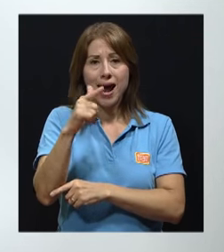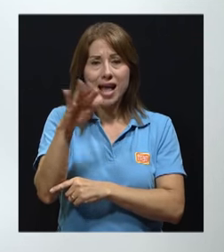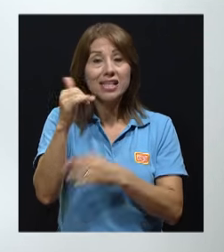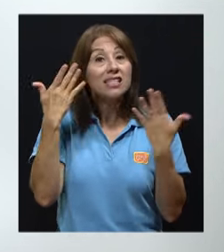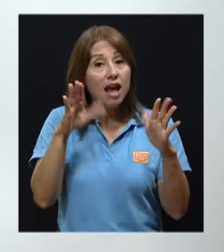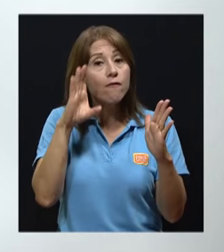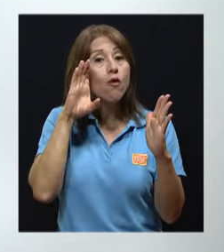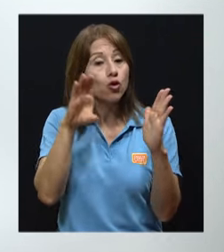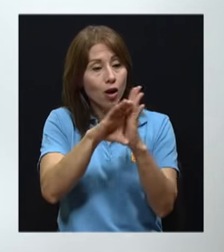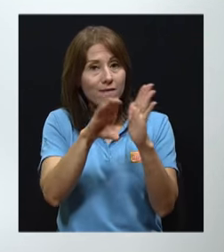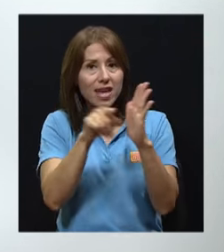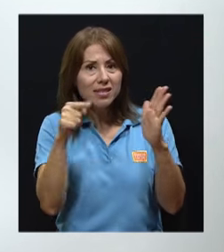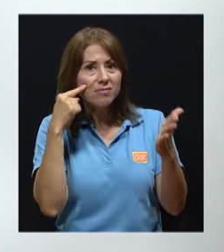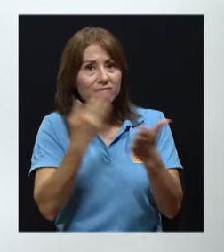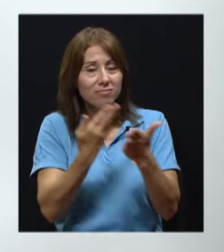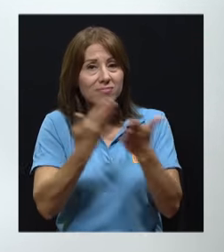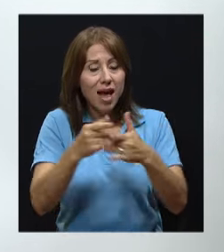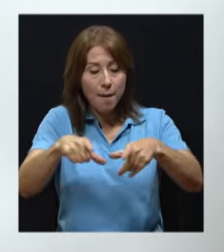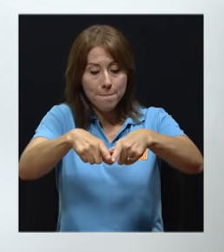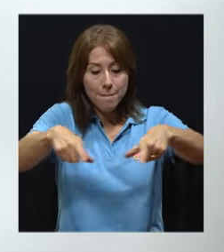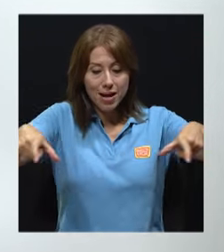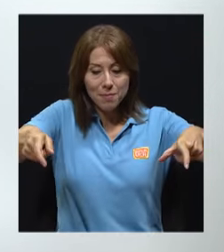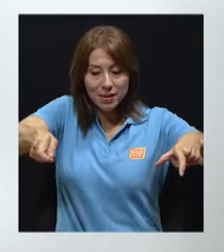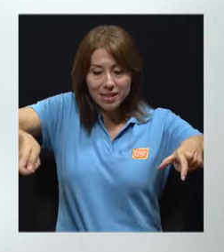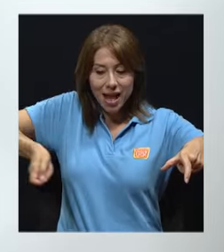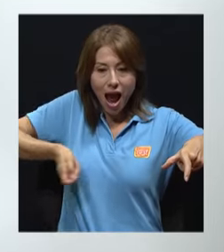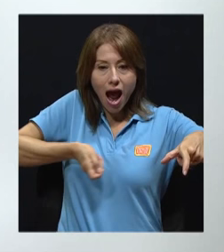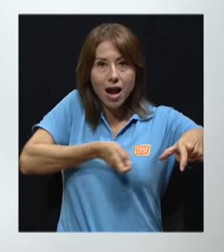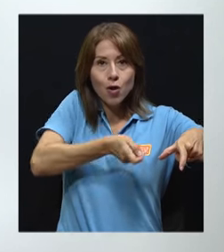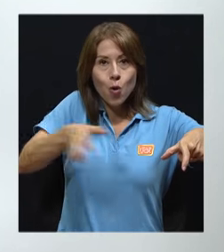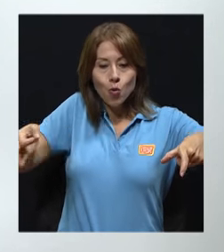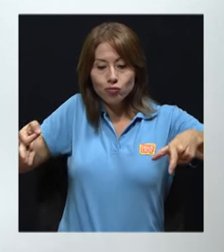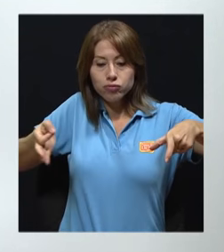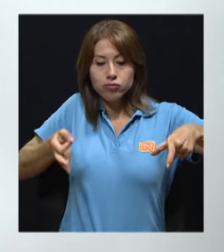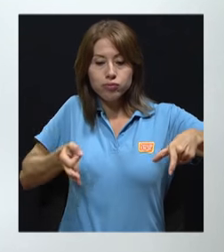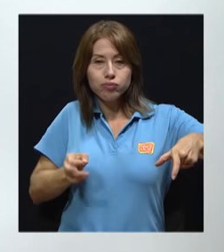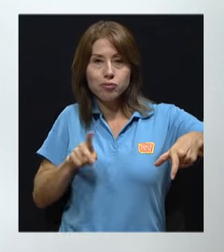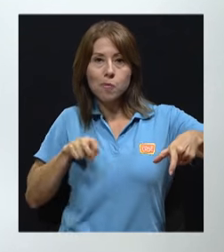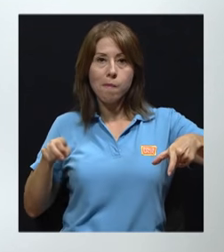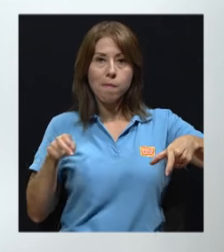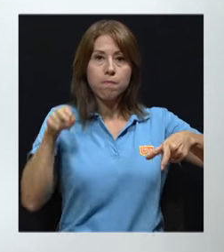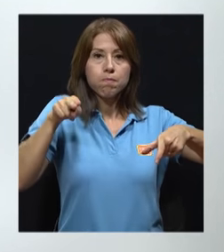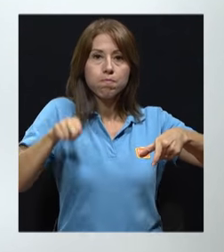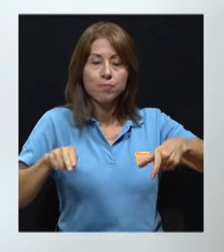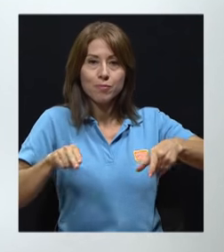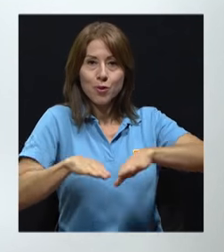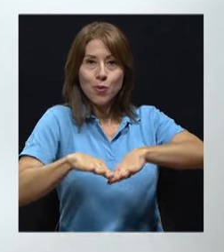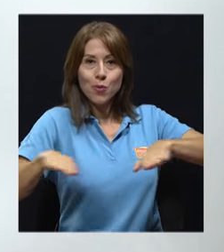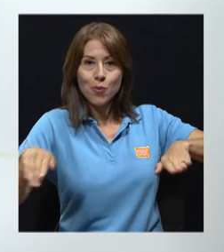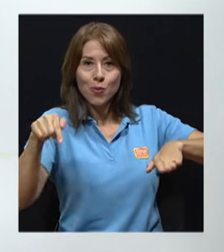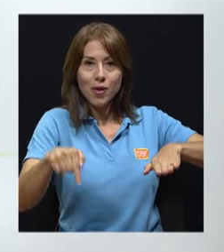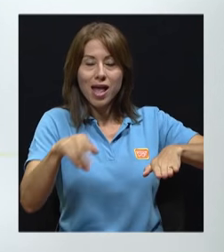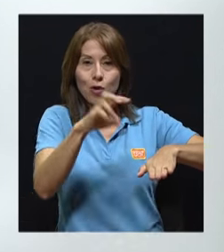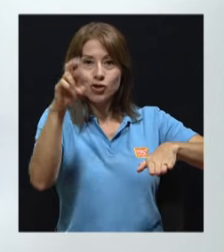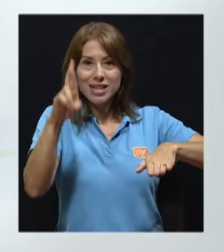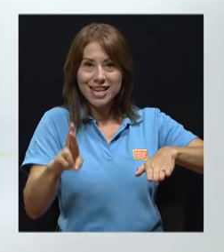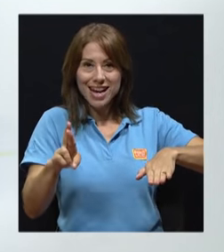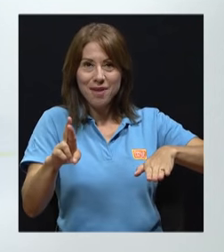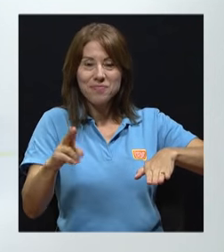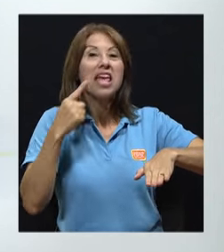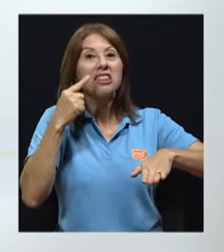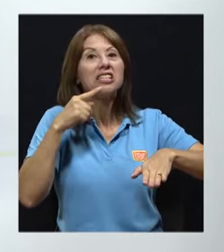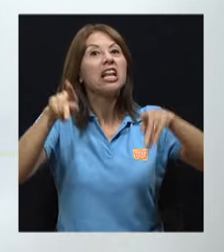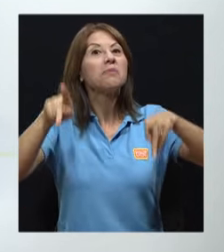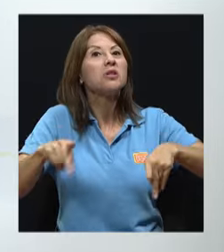finales del siglo XIX en bagas hay fotografía donde hay marimbas de arco en Costa Rica y donde